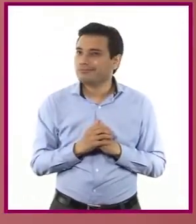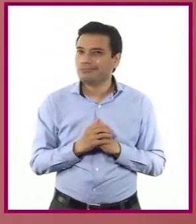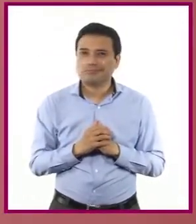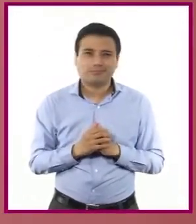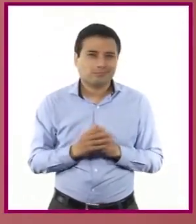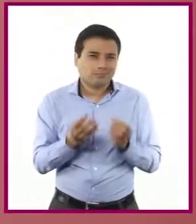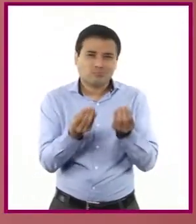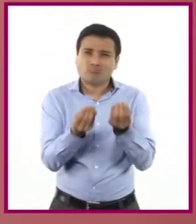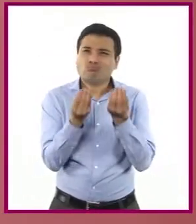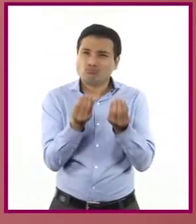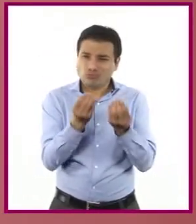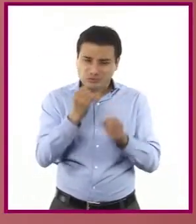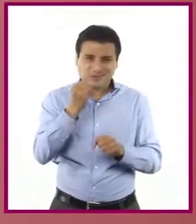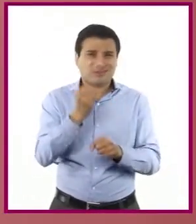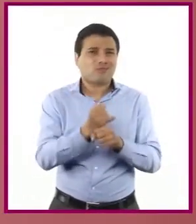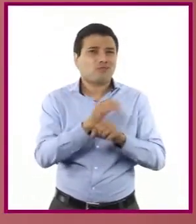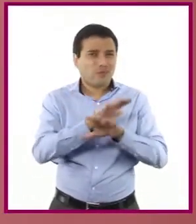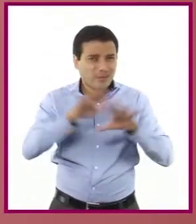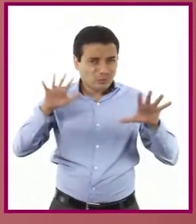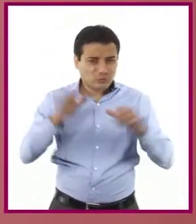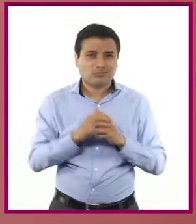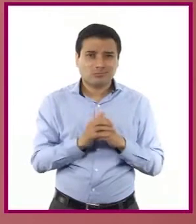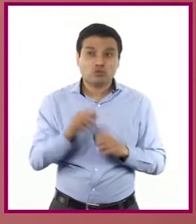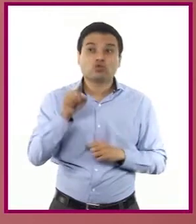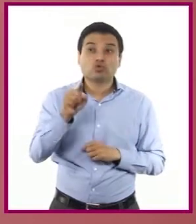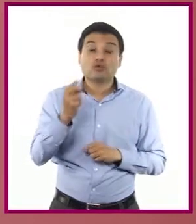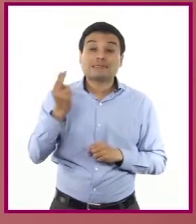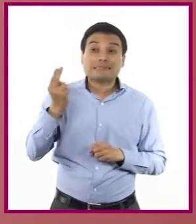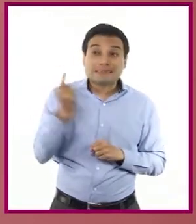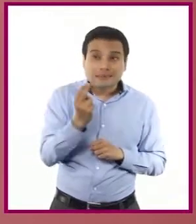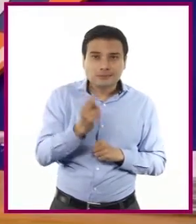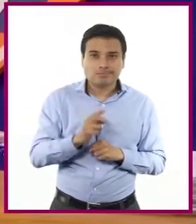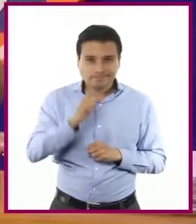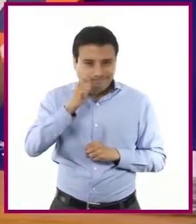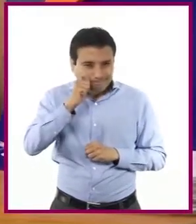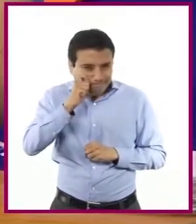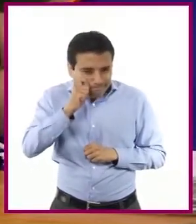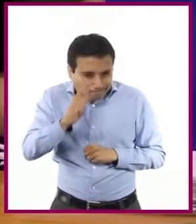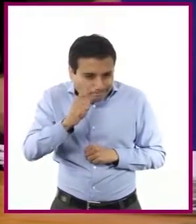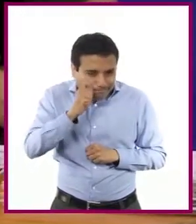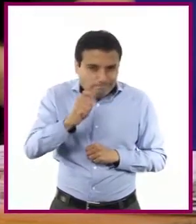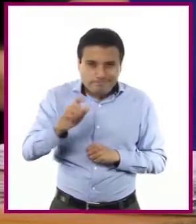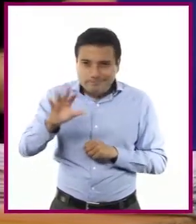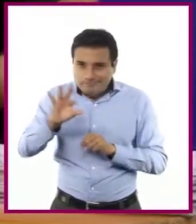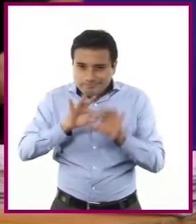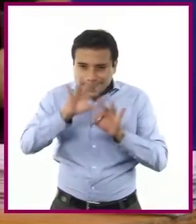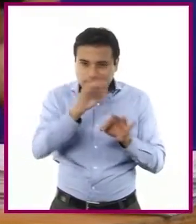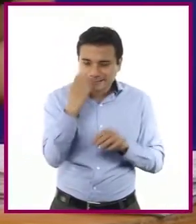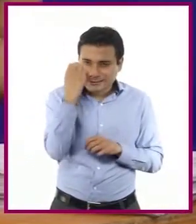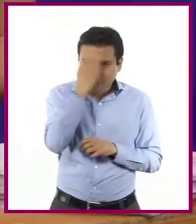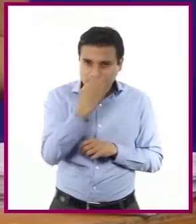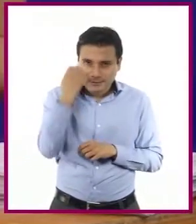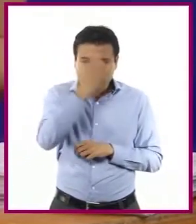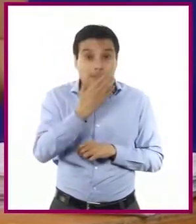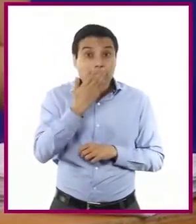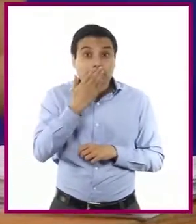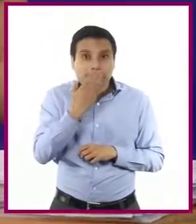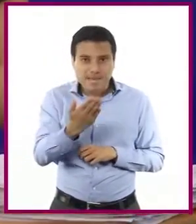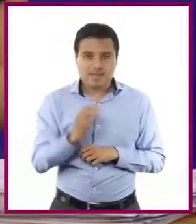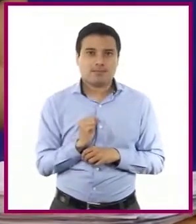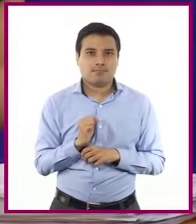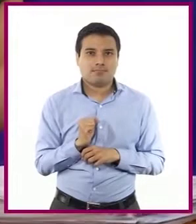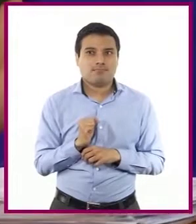de información. Definitivamente debes seleccionar con lupa los datos que te serán de utilidad y